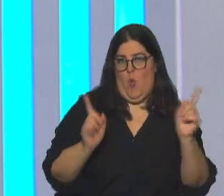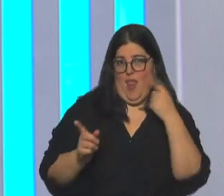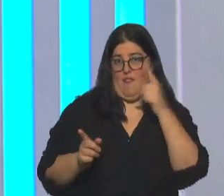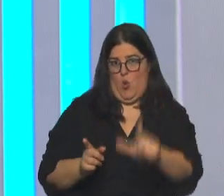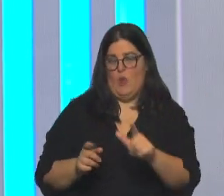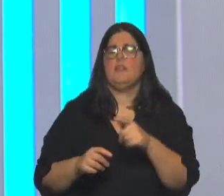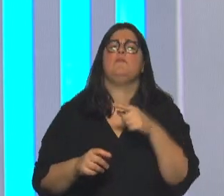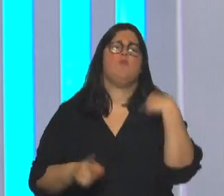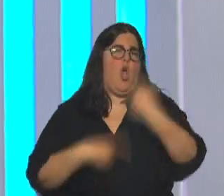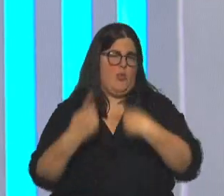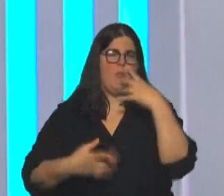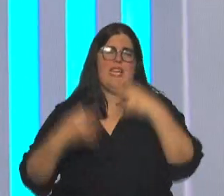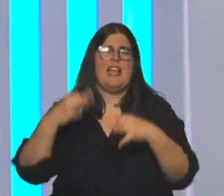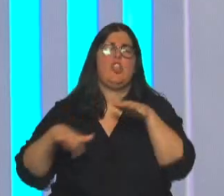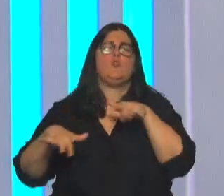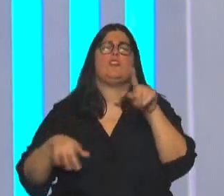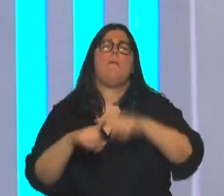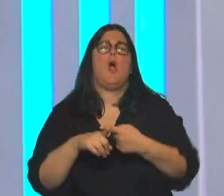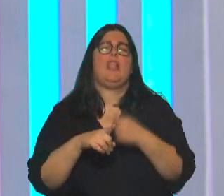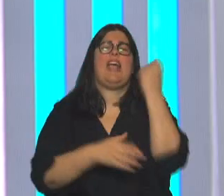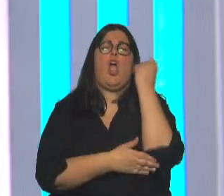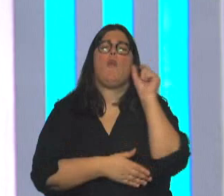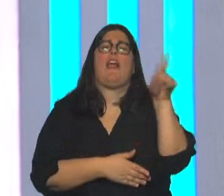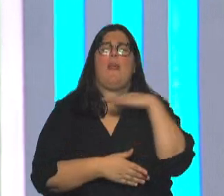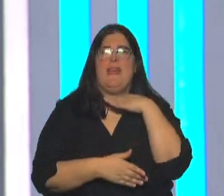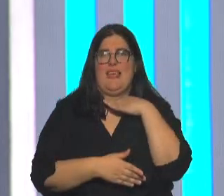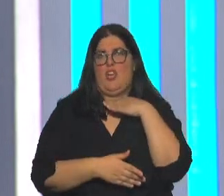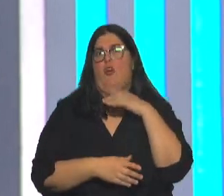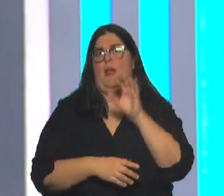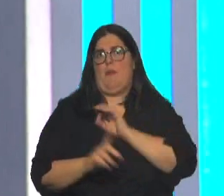política y económica de México, sobre todo teniendo en cuenta la elección presidencial del próximo año. Hacemos la